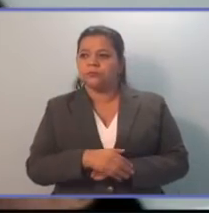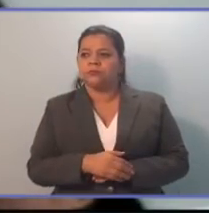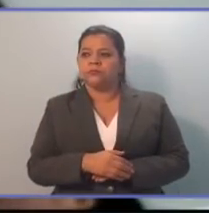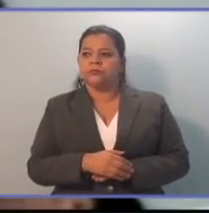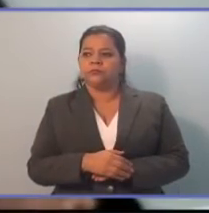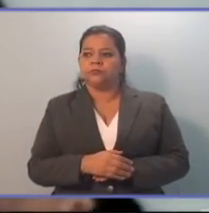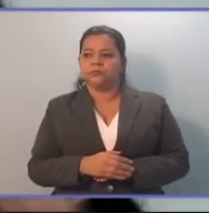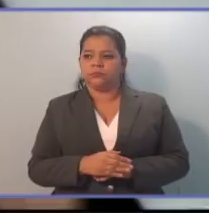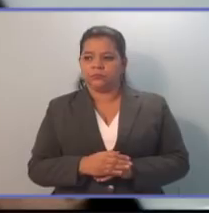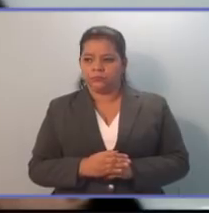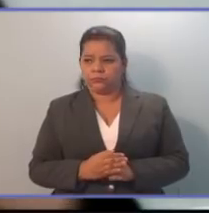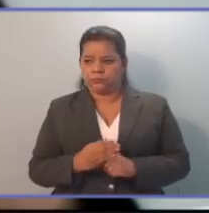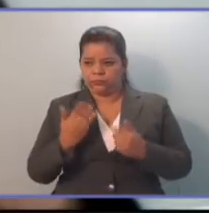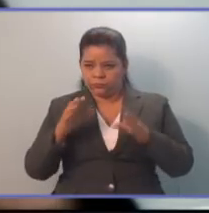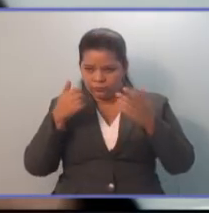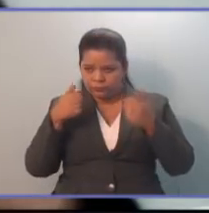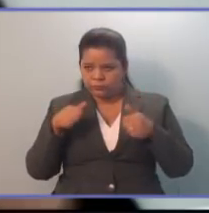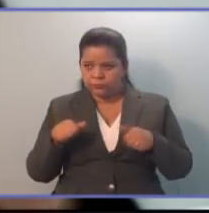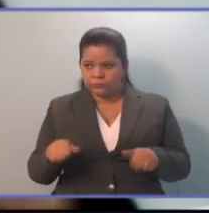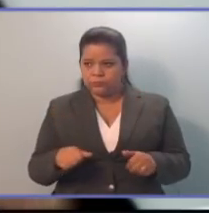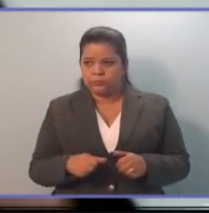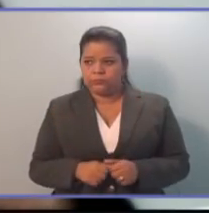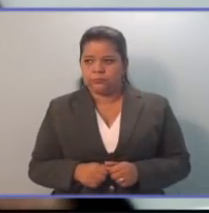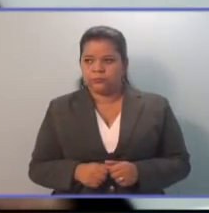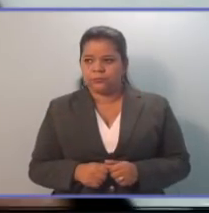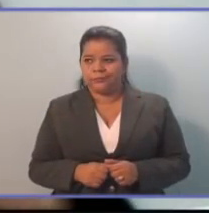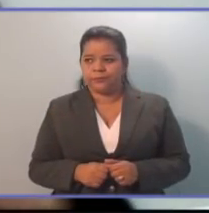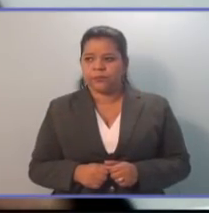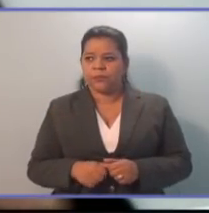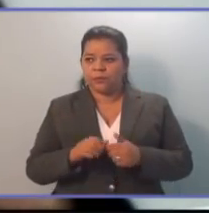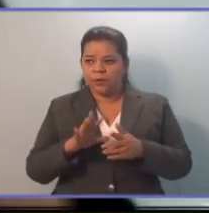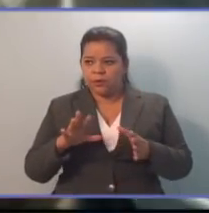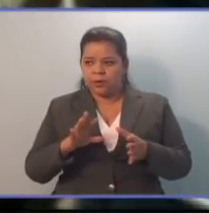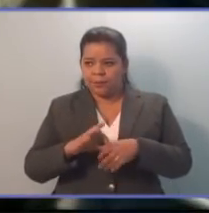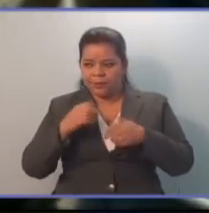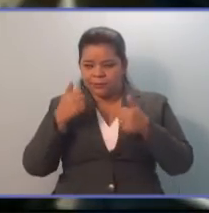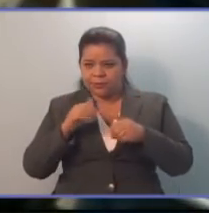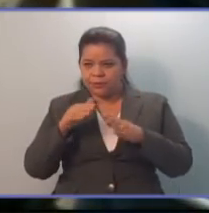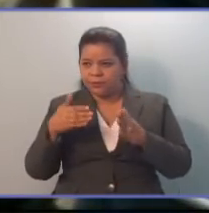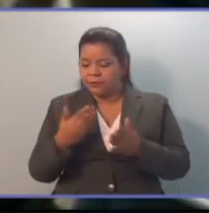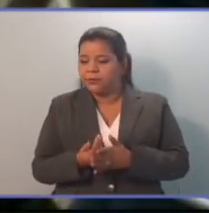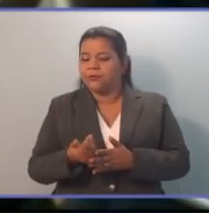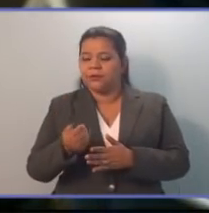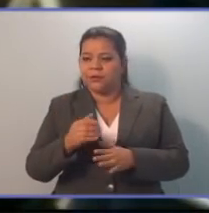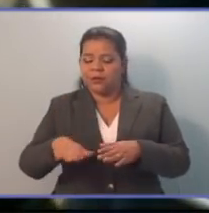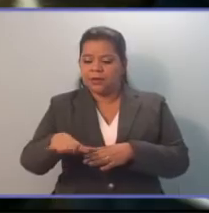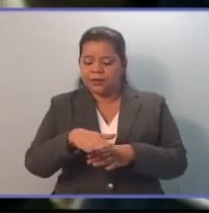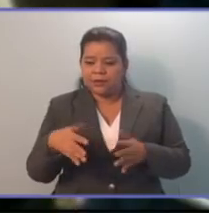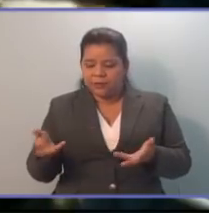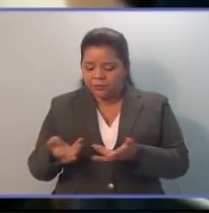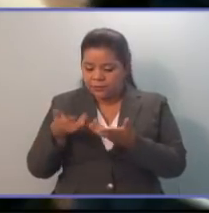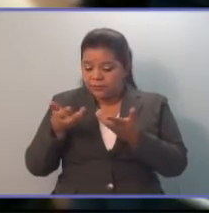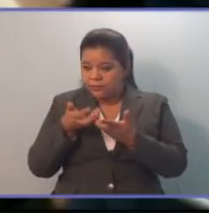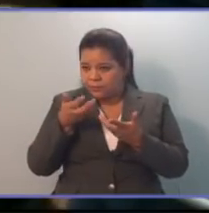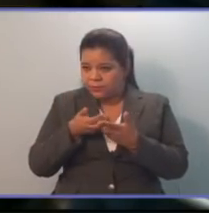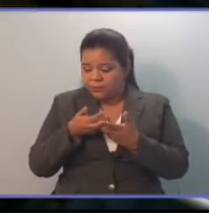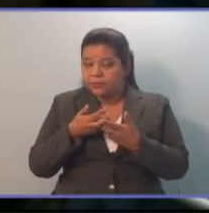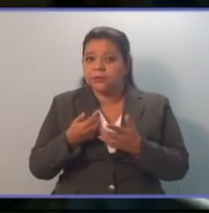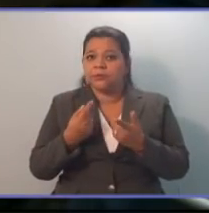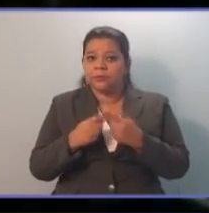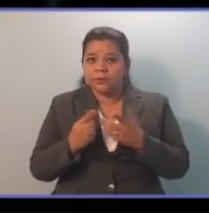programa llamado así, Auditoría Judicial, después Departamento de Investigación Judicial,